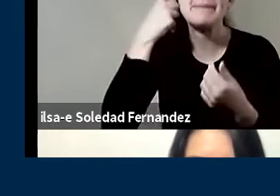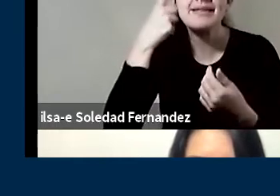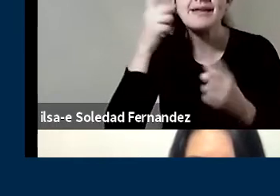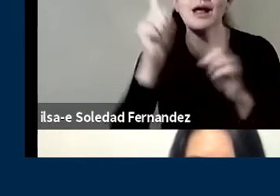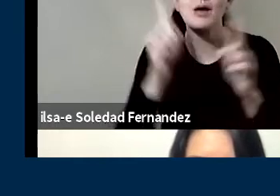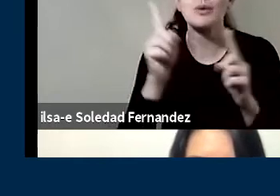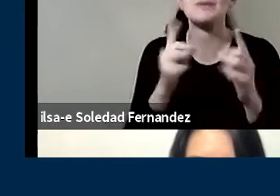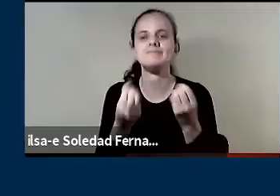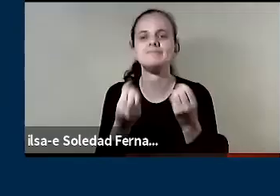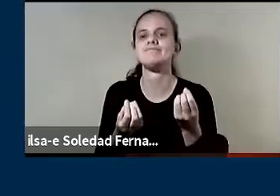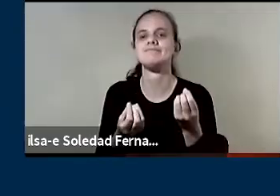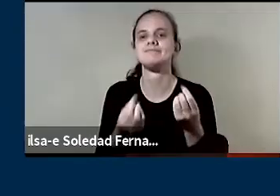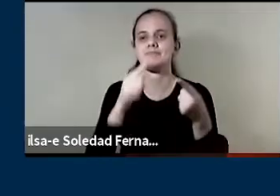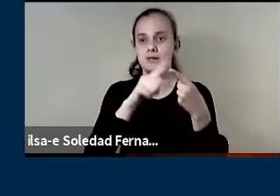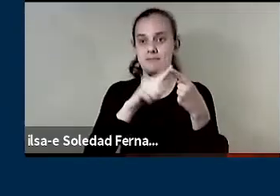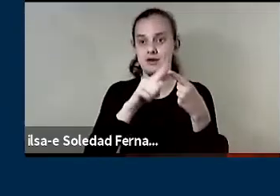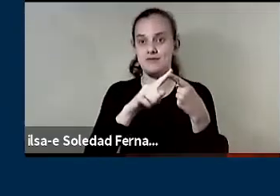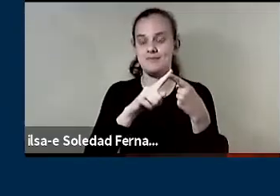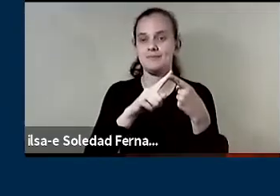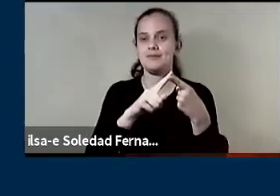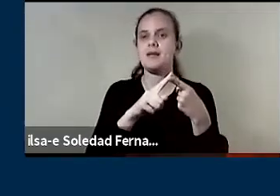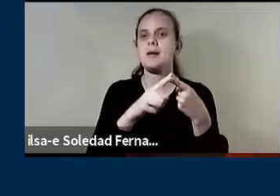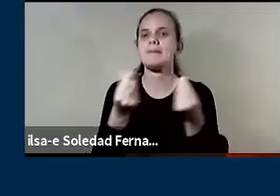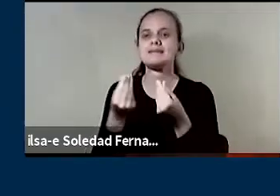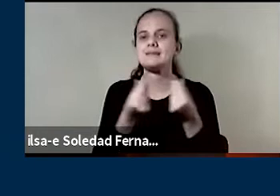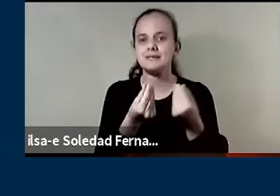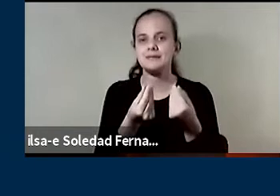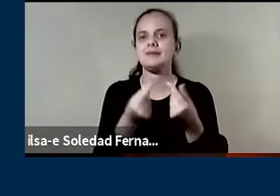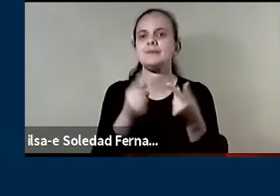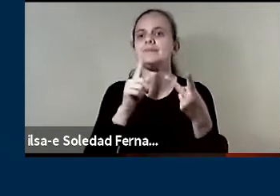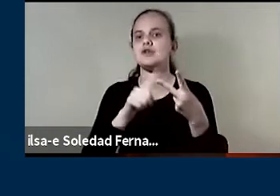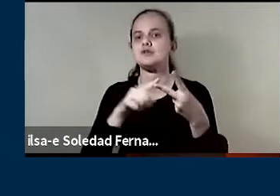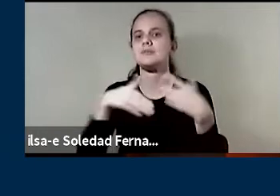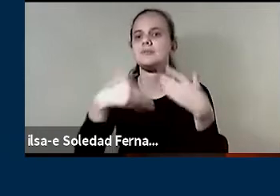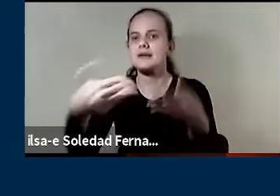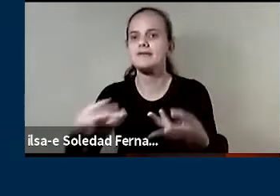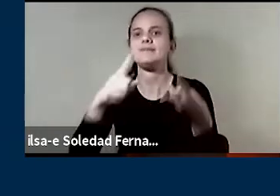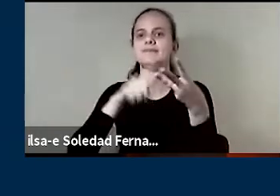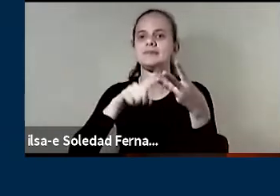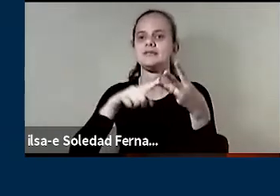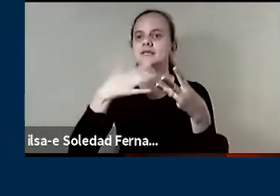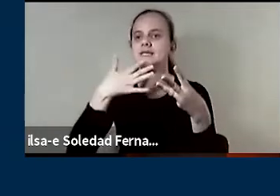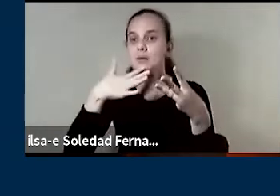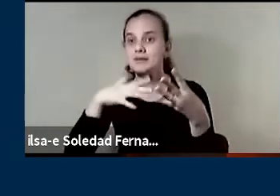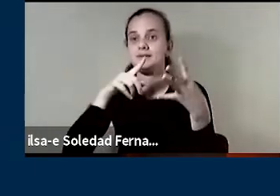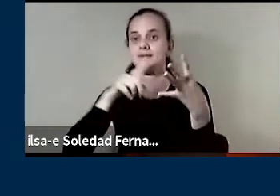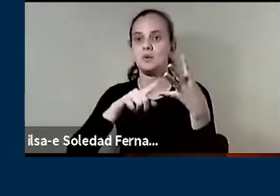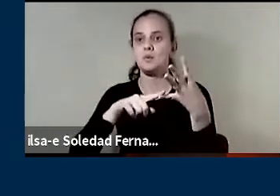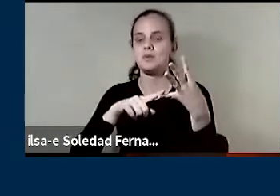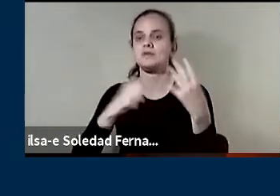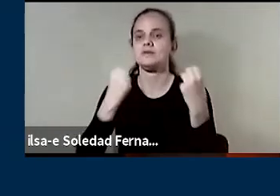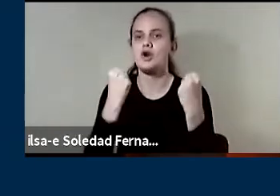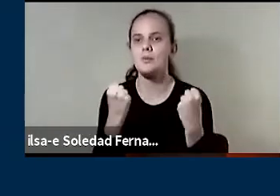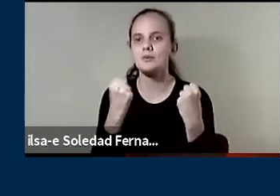organizar nuestra cabeza al momento de pensar o tratar de aprender de las pautas. Es primero, y el 1 es